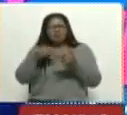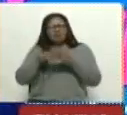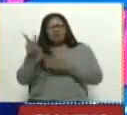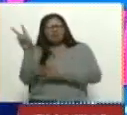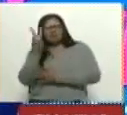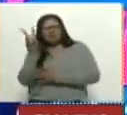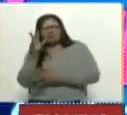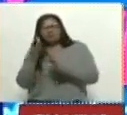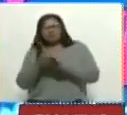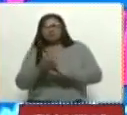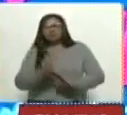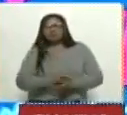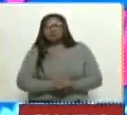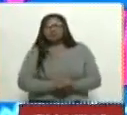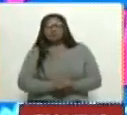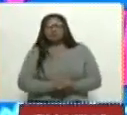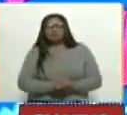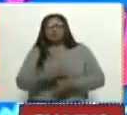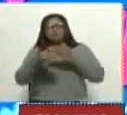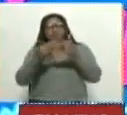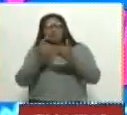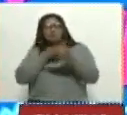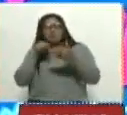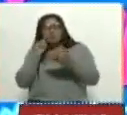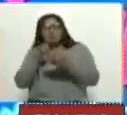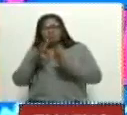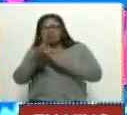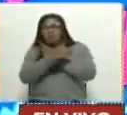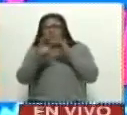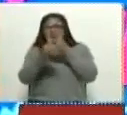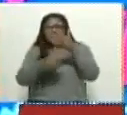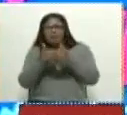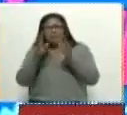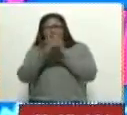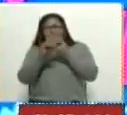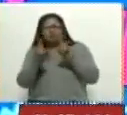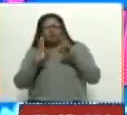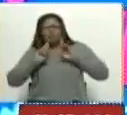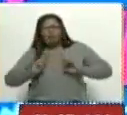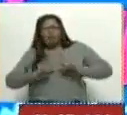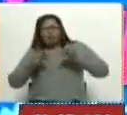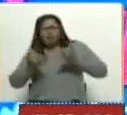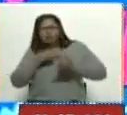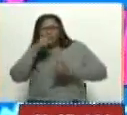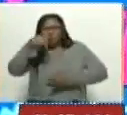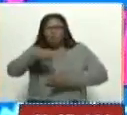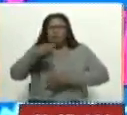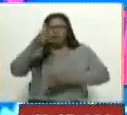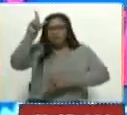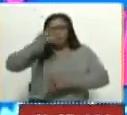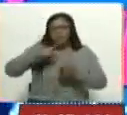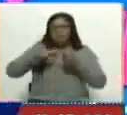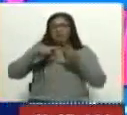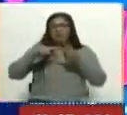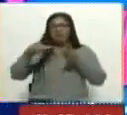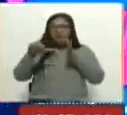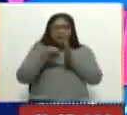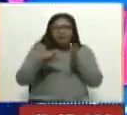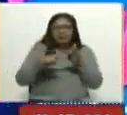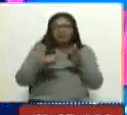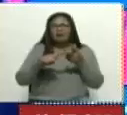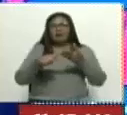hay más gobernabilidad más democracia más derechos humanos hoy en Libia en Irak